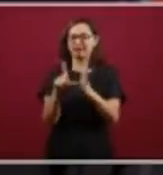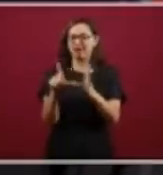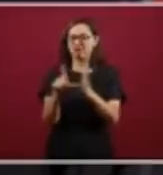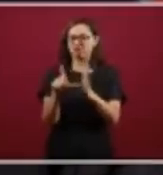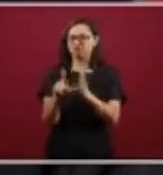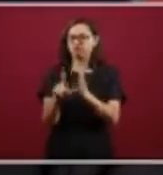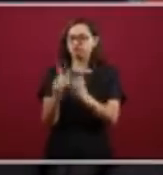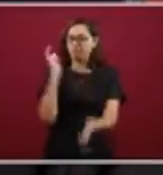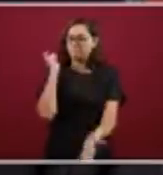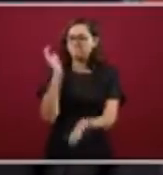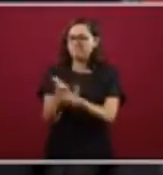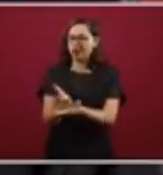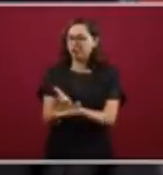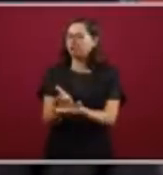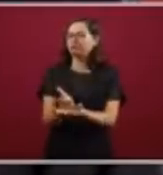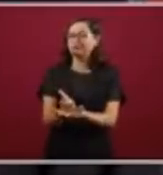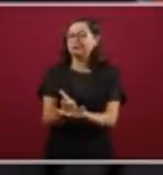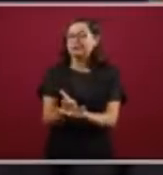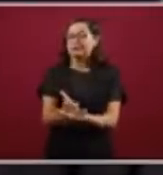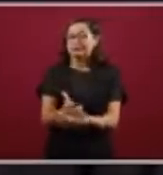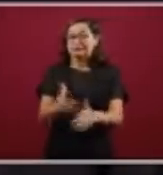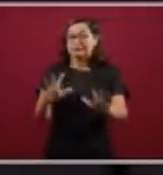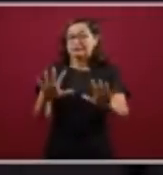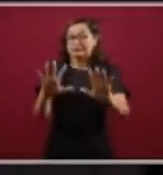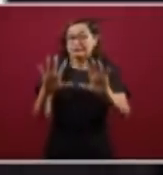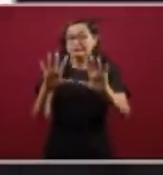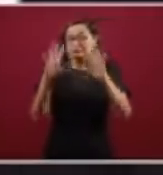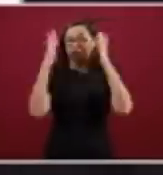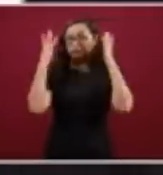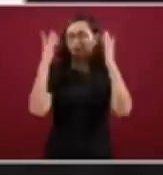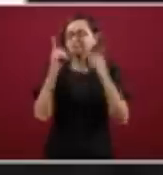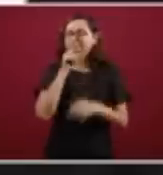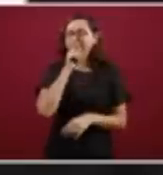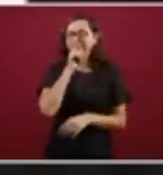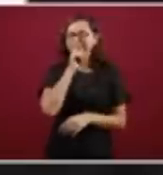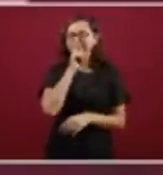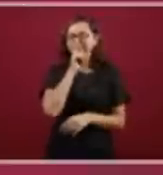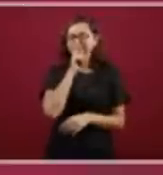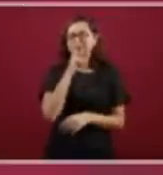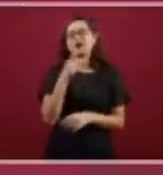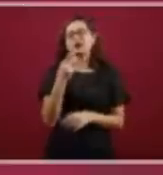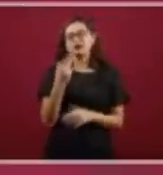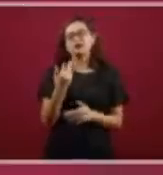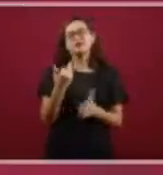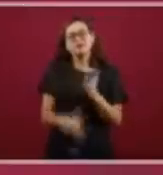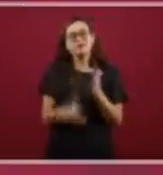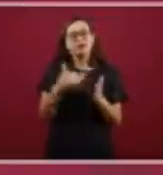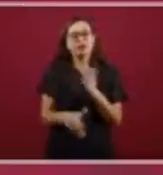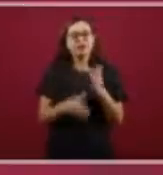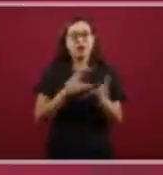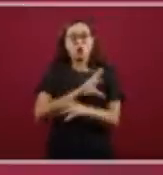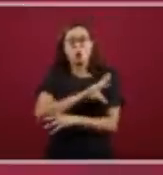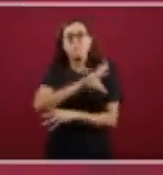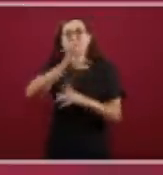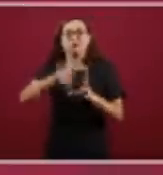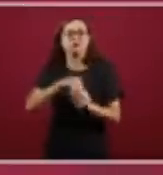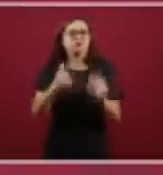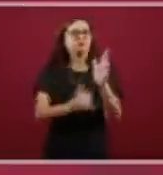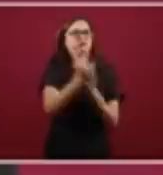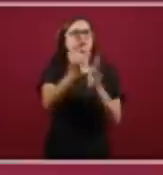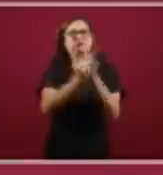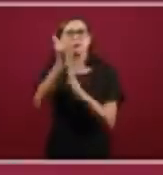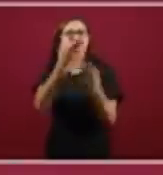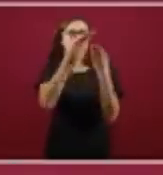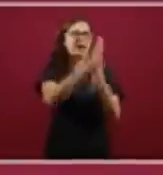porque nos va a llevar tiempo el tener todas las sucursales o